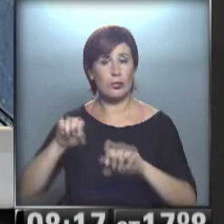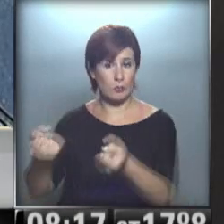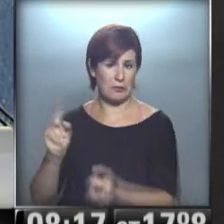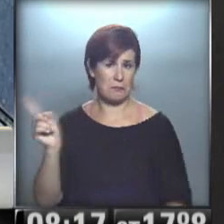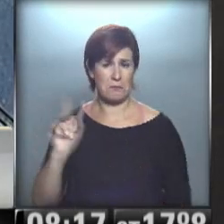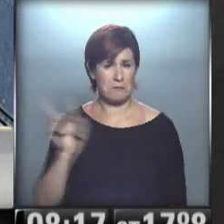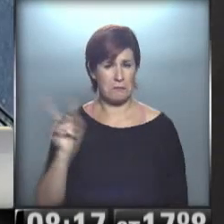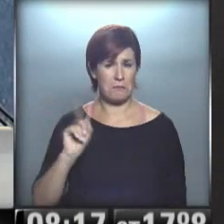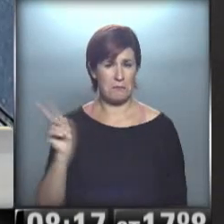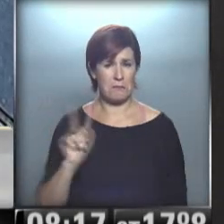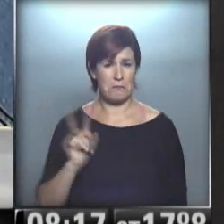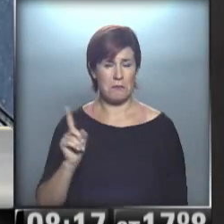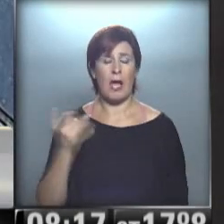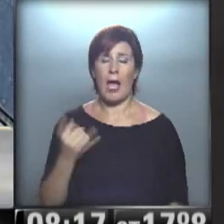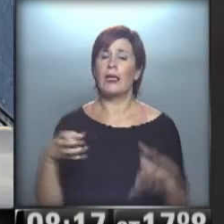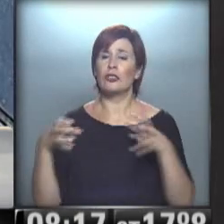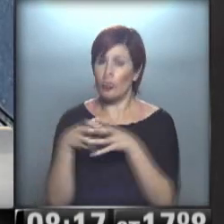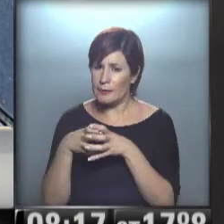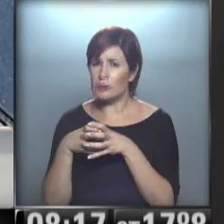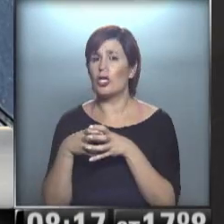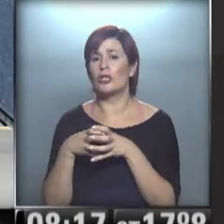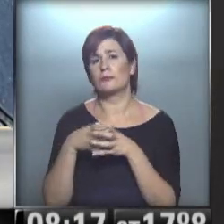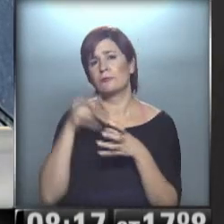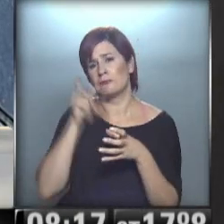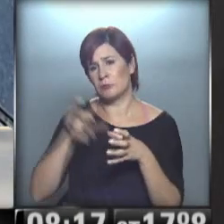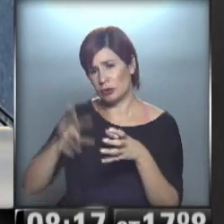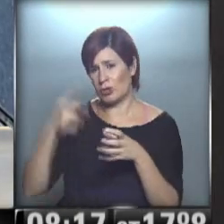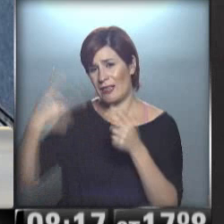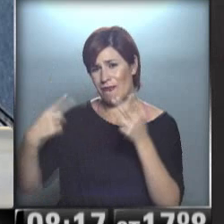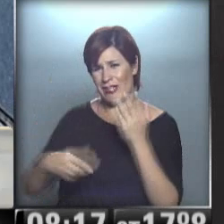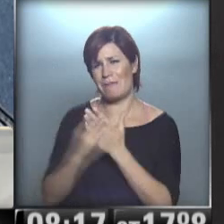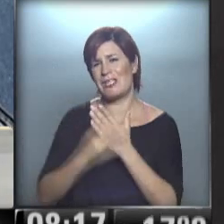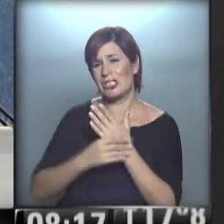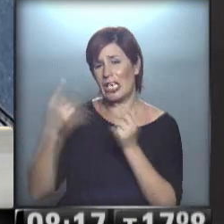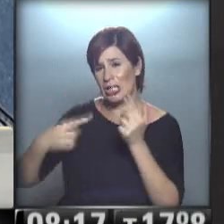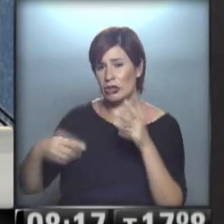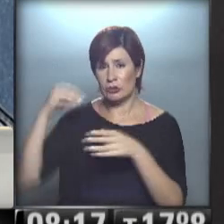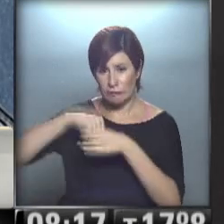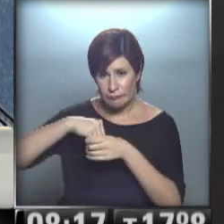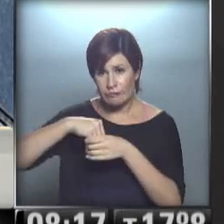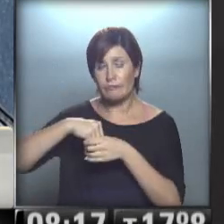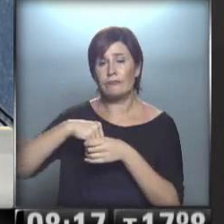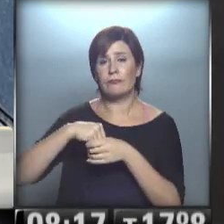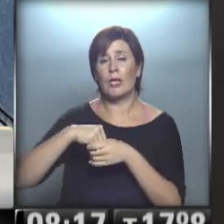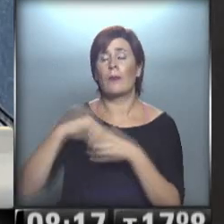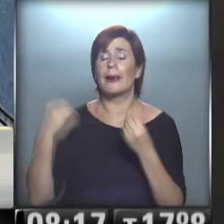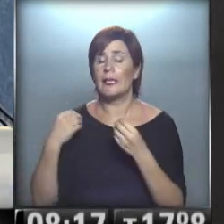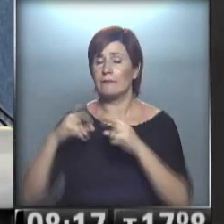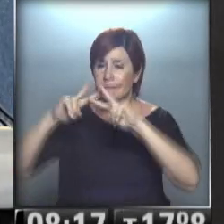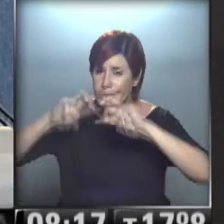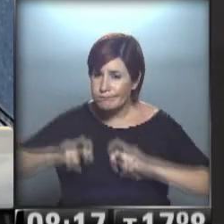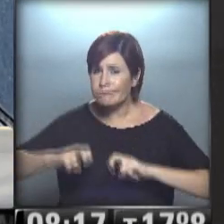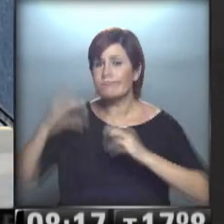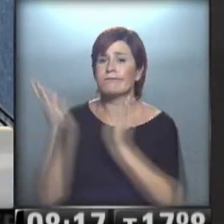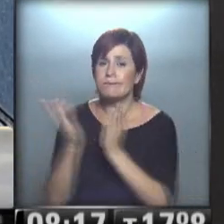de una comisión integrada por distintas áreas y ministerios. Nos permite hacer una evaluación sistemática desde el punto de